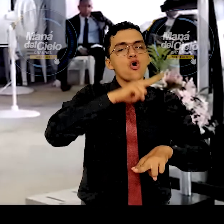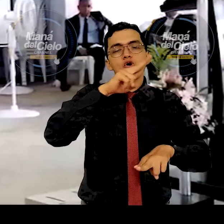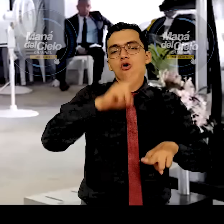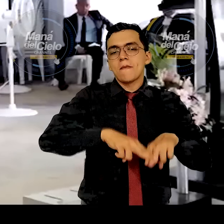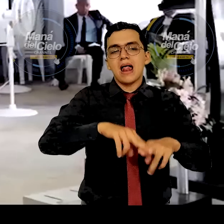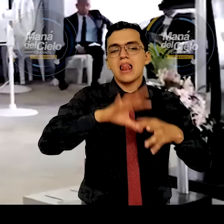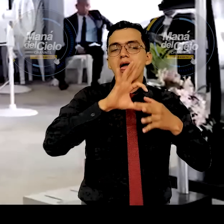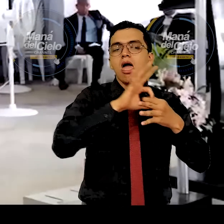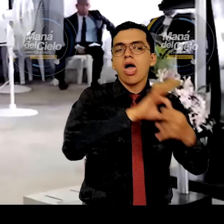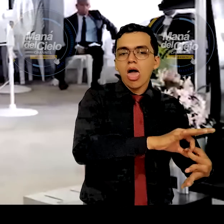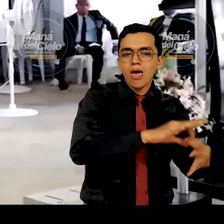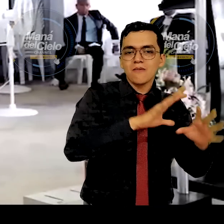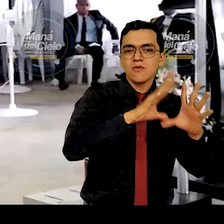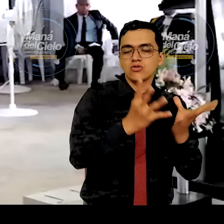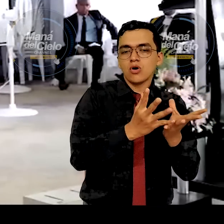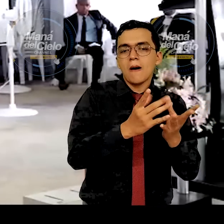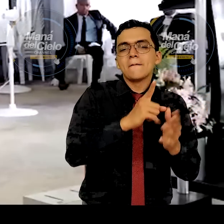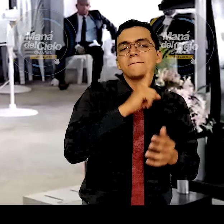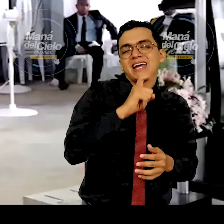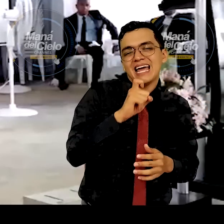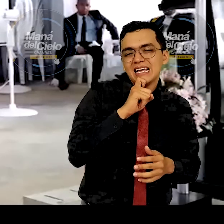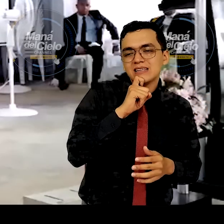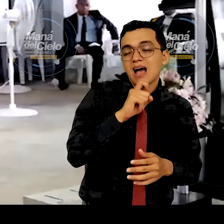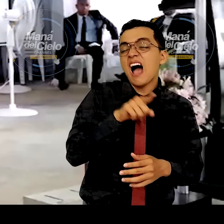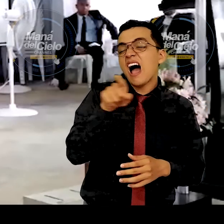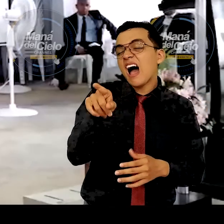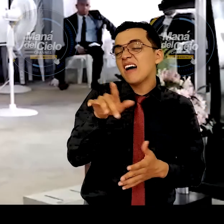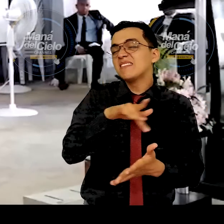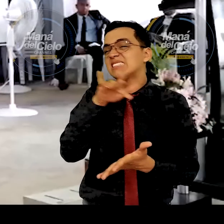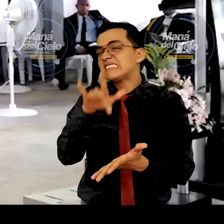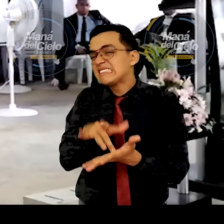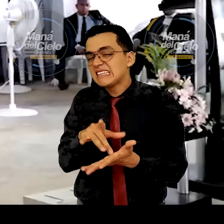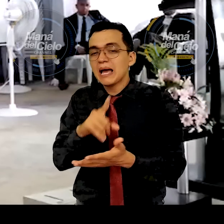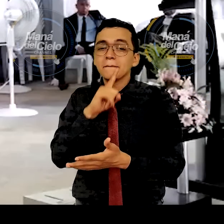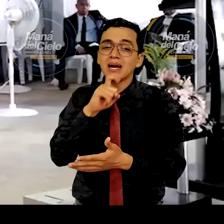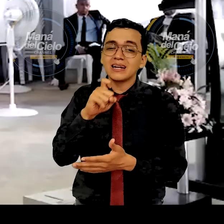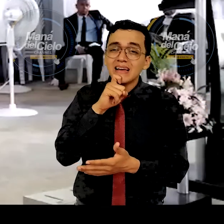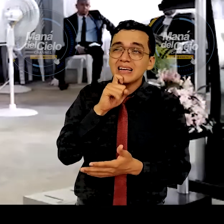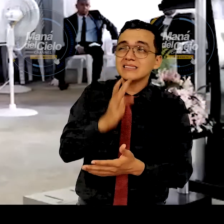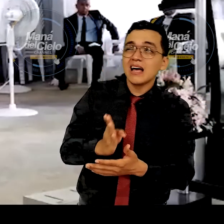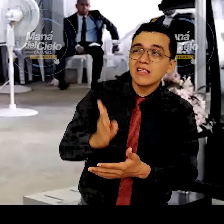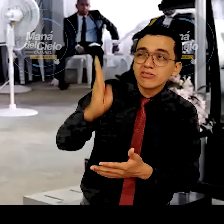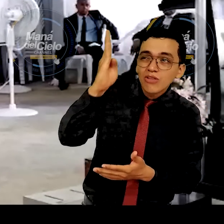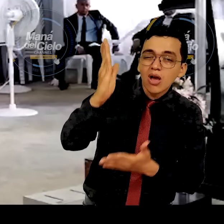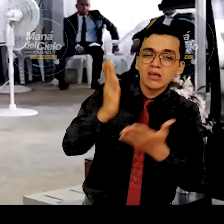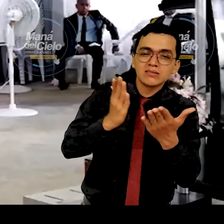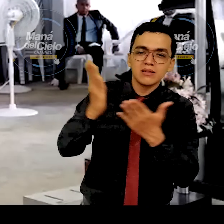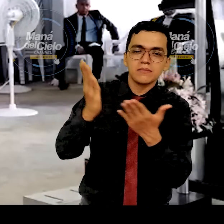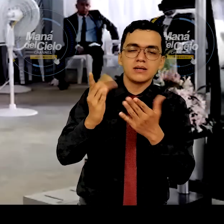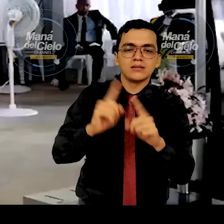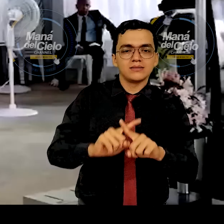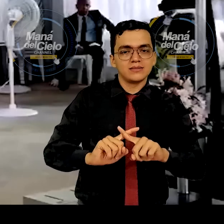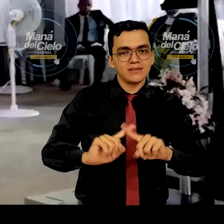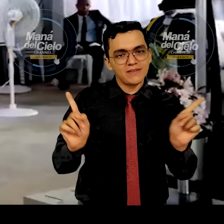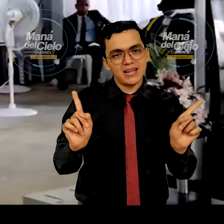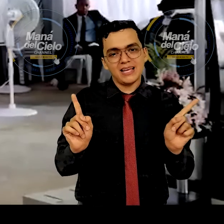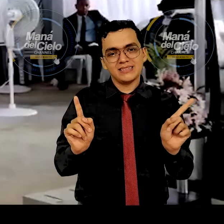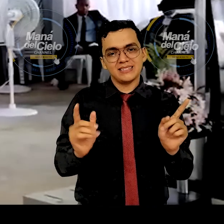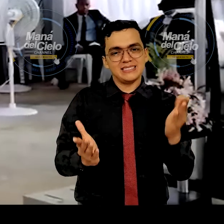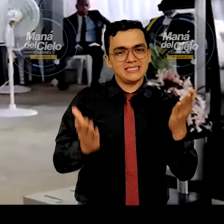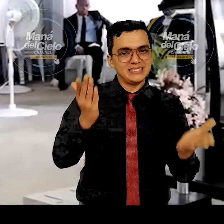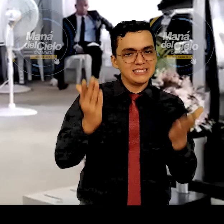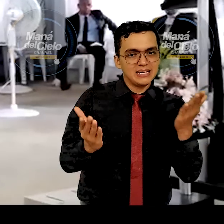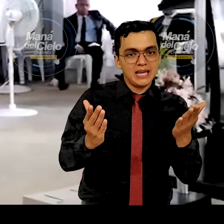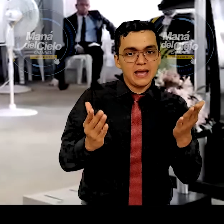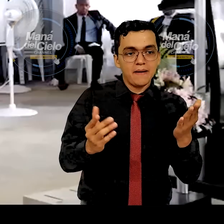Y después voy para Popayán, de una vez esa tarde. Y la actriz dice, pues tienes que descansar también, porque